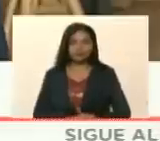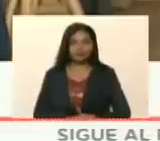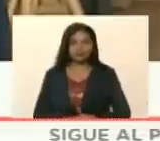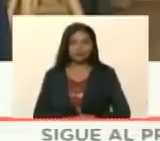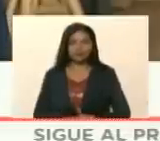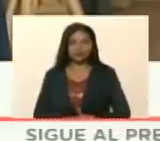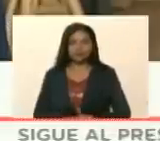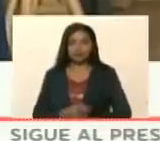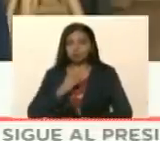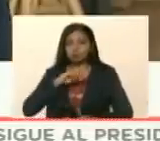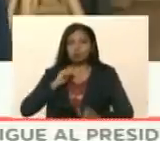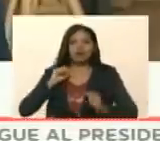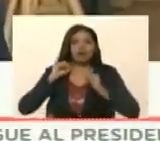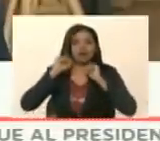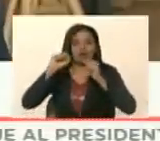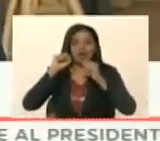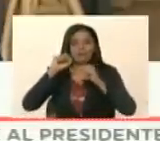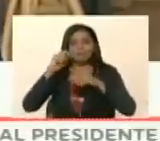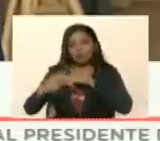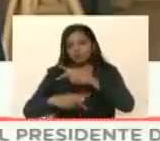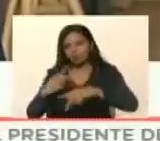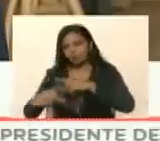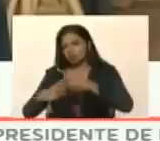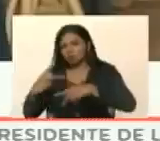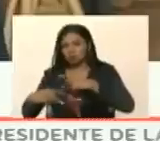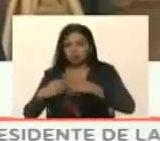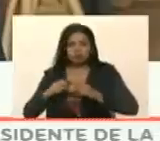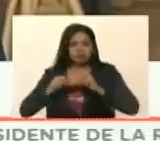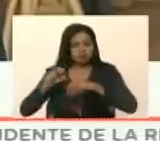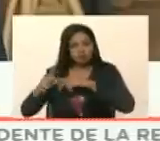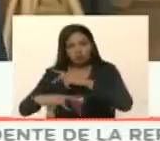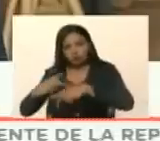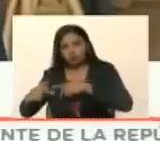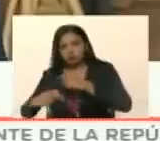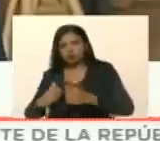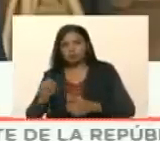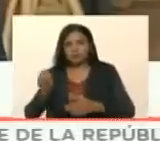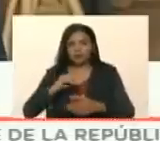Y ganar. Producir, producir, producir.